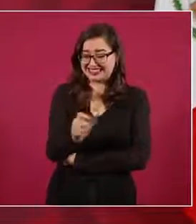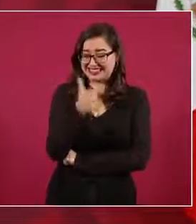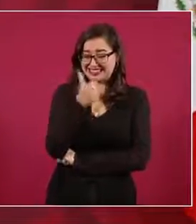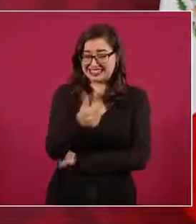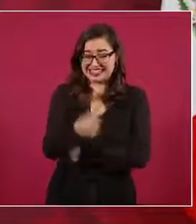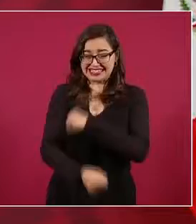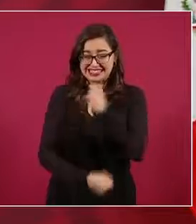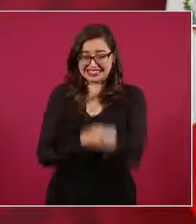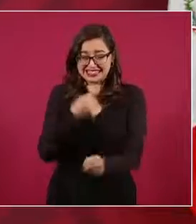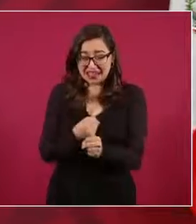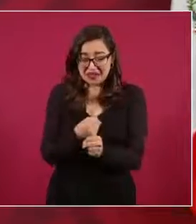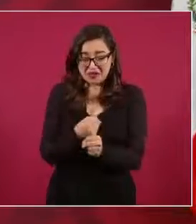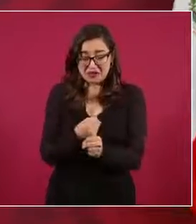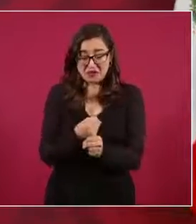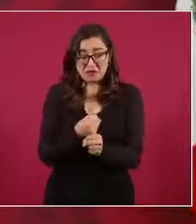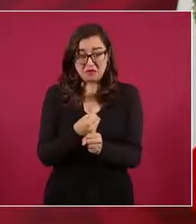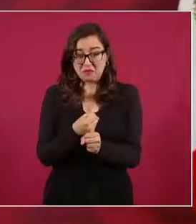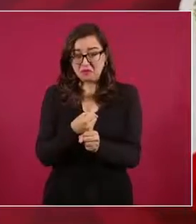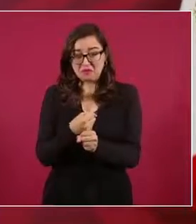de la noche a la mañana.